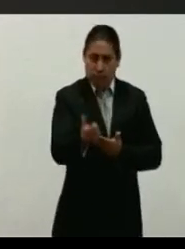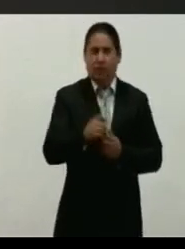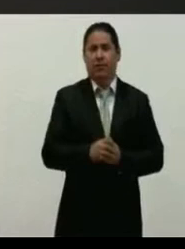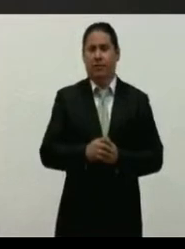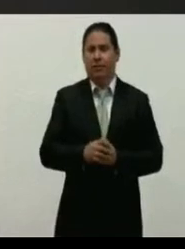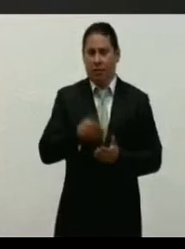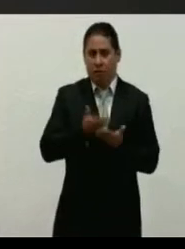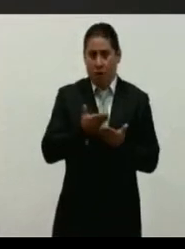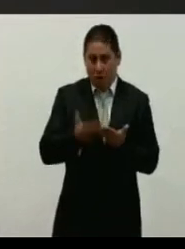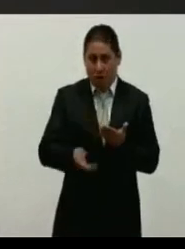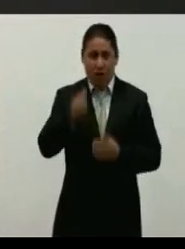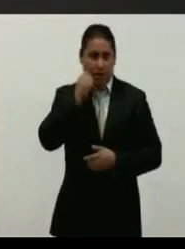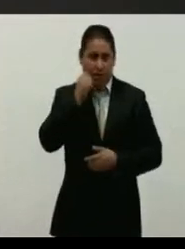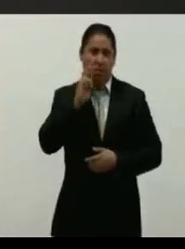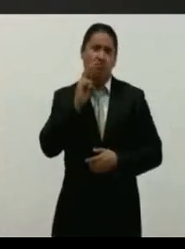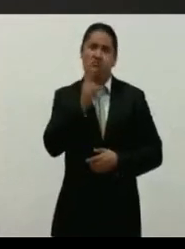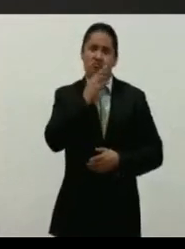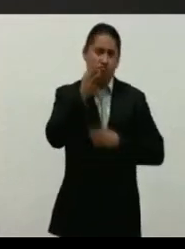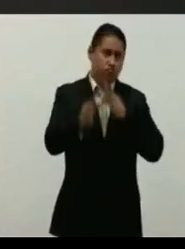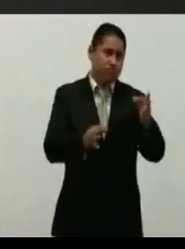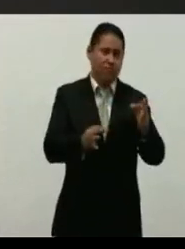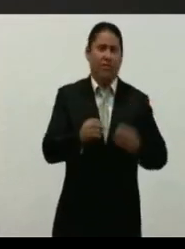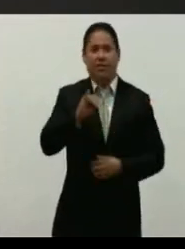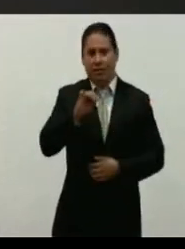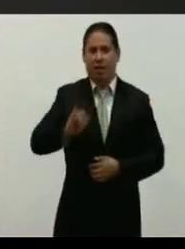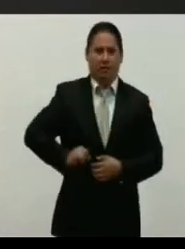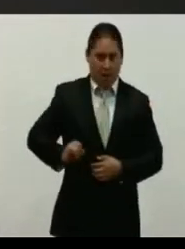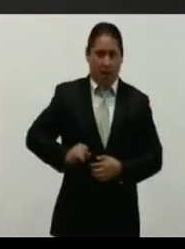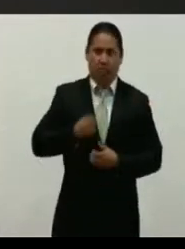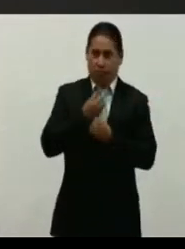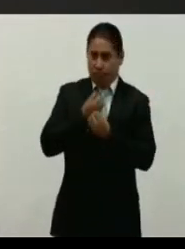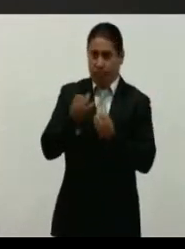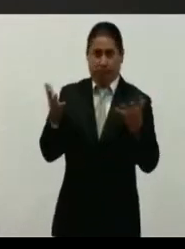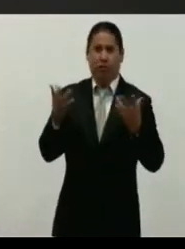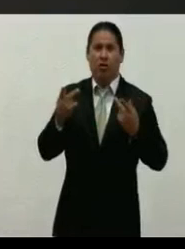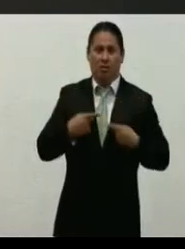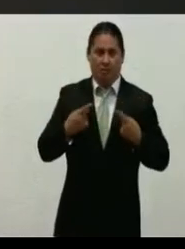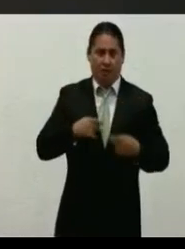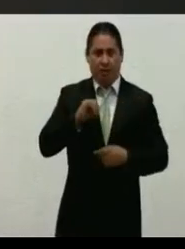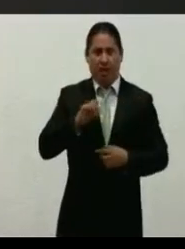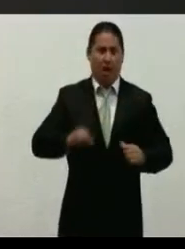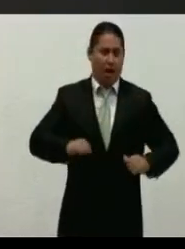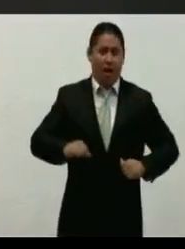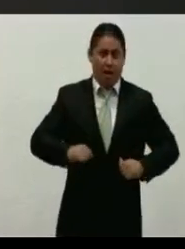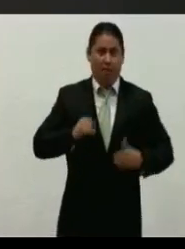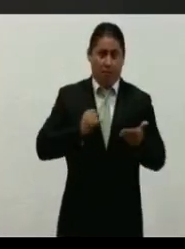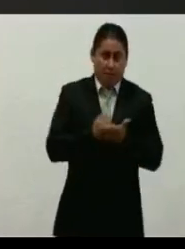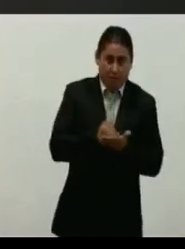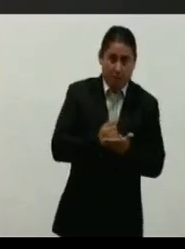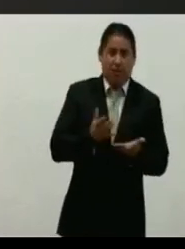que recientemente ha sido noticia, es de interés público y es por ello que las acciones,